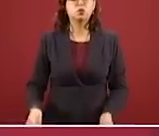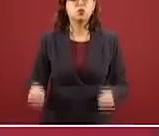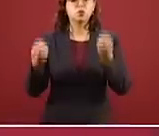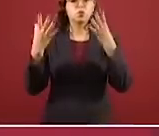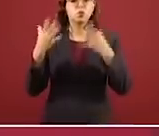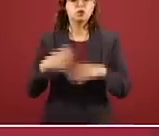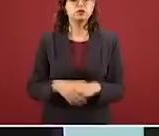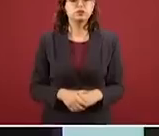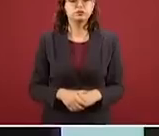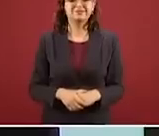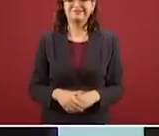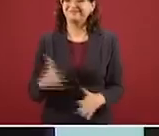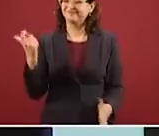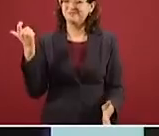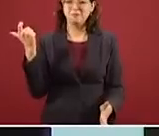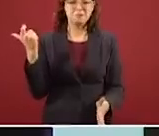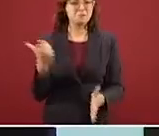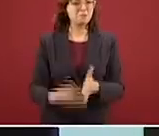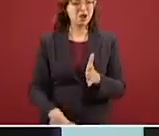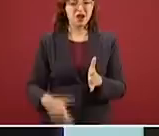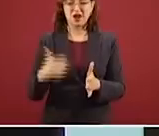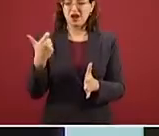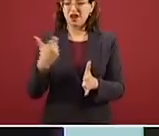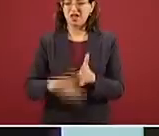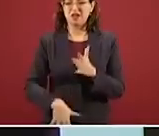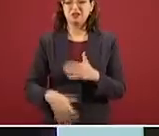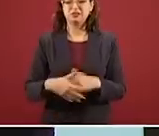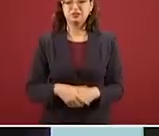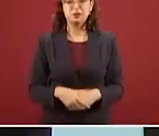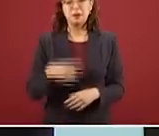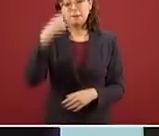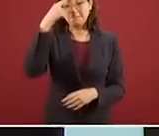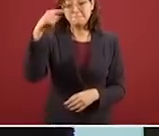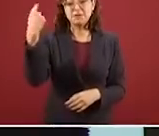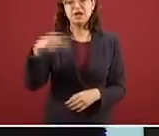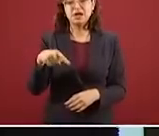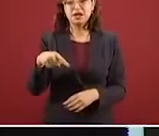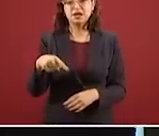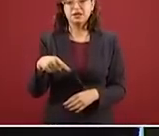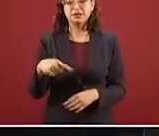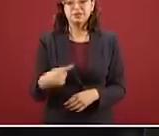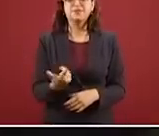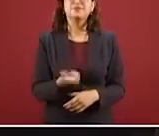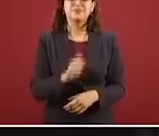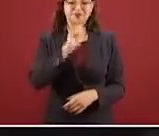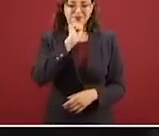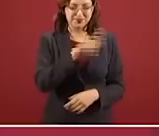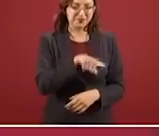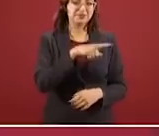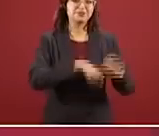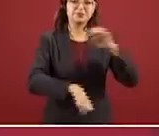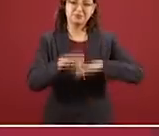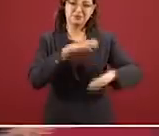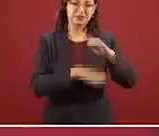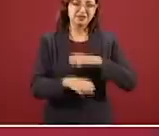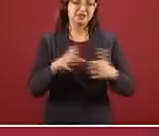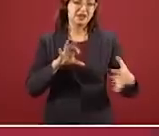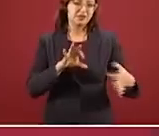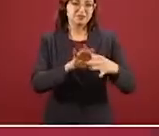A muy bajo precio para los allegados al régimen.